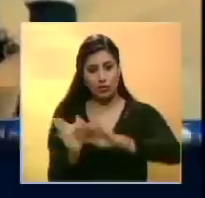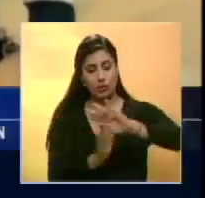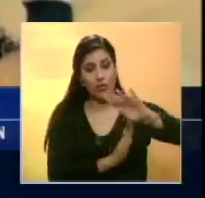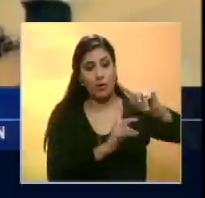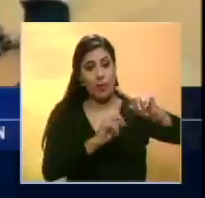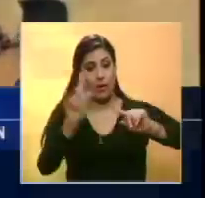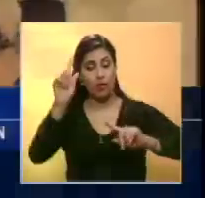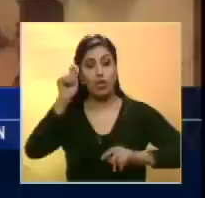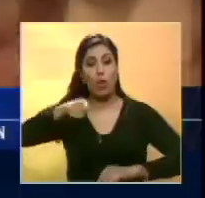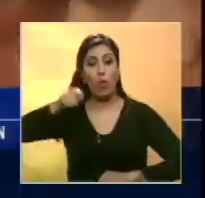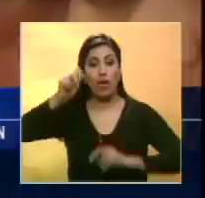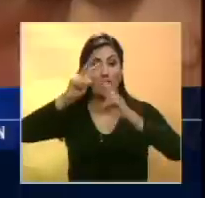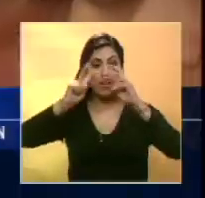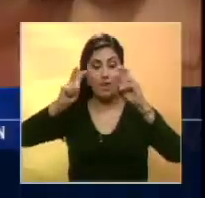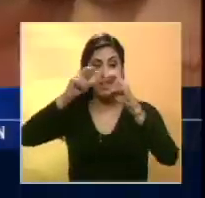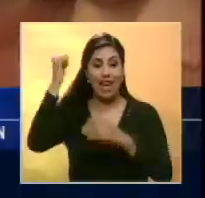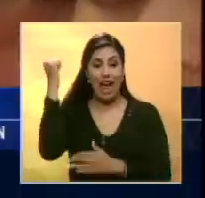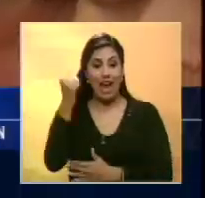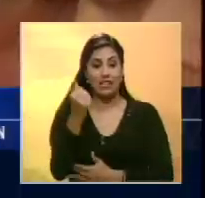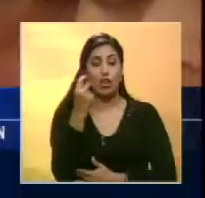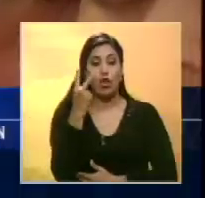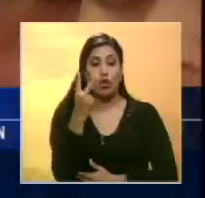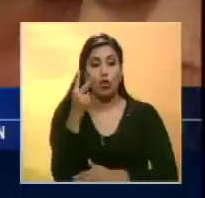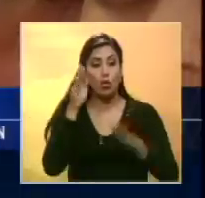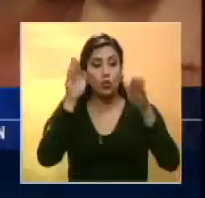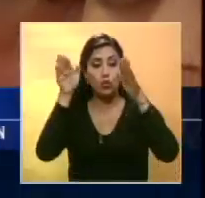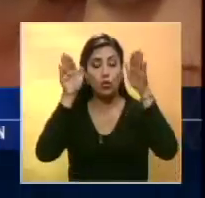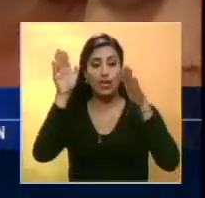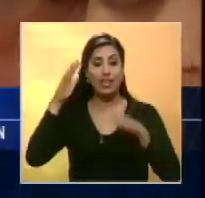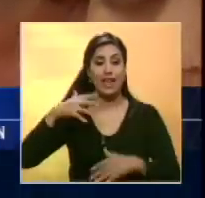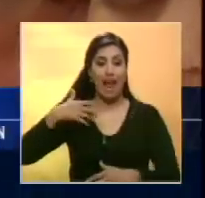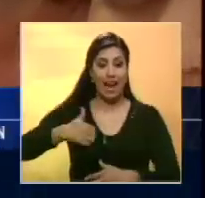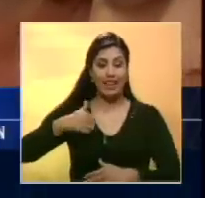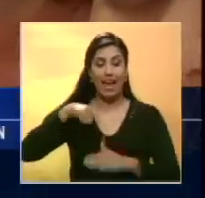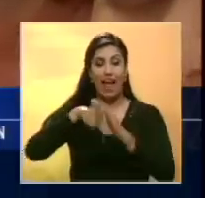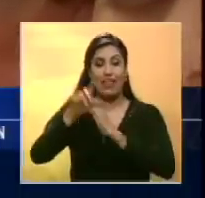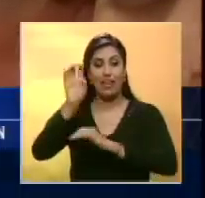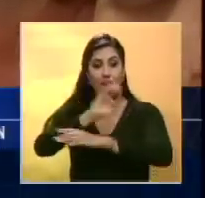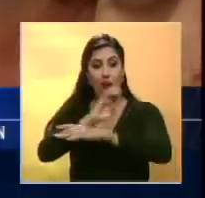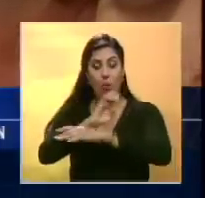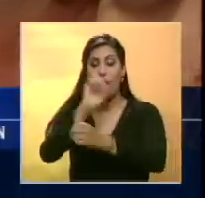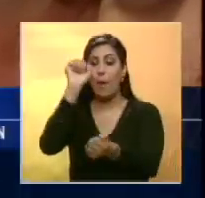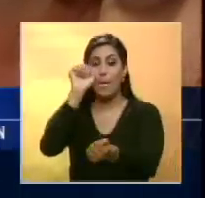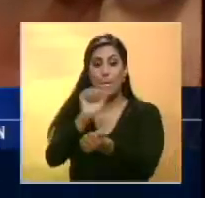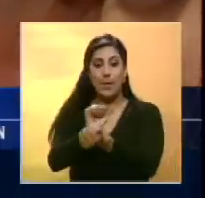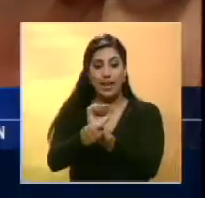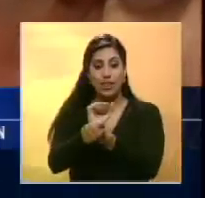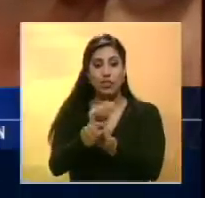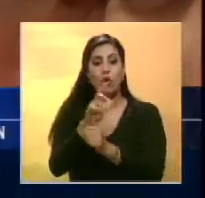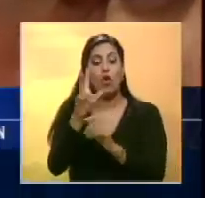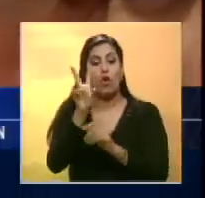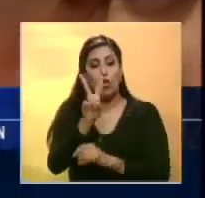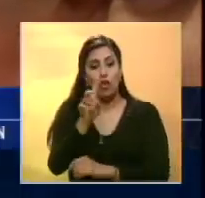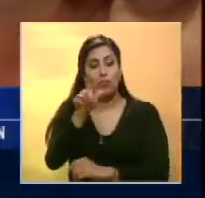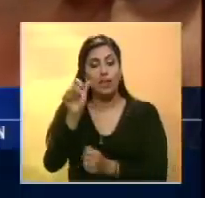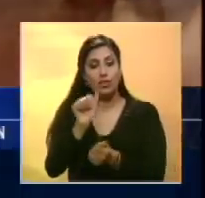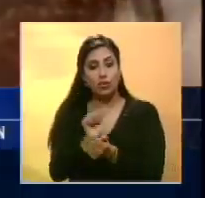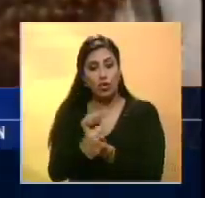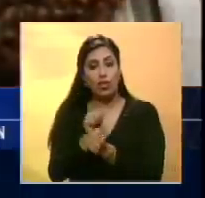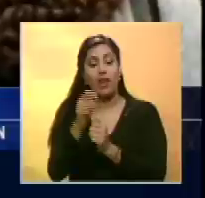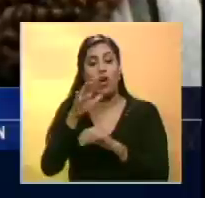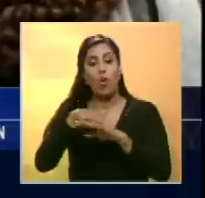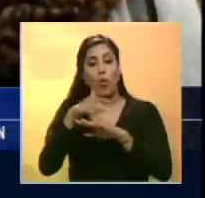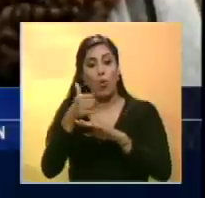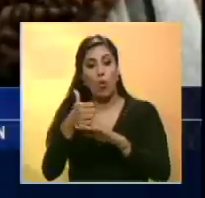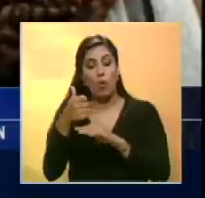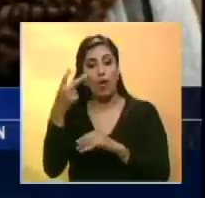El juez que investiga el asesinato de 2 turistas argentinas en Ecuador decretó prisión preventiva para los 2 detenidos